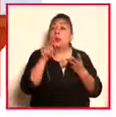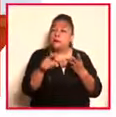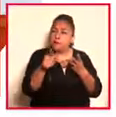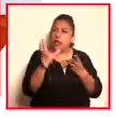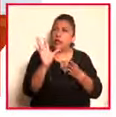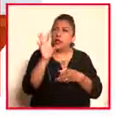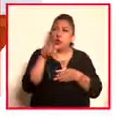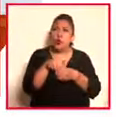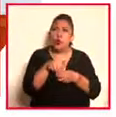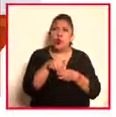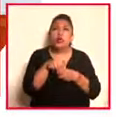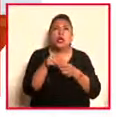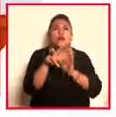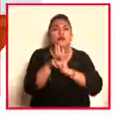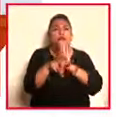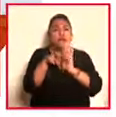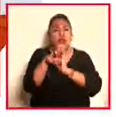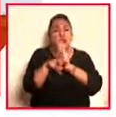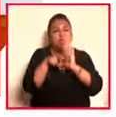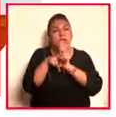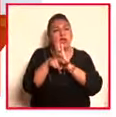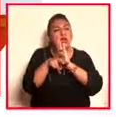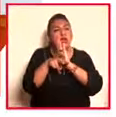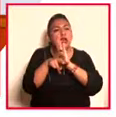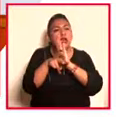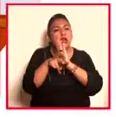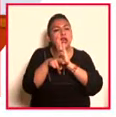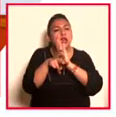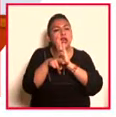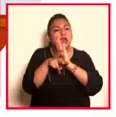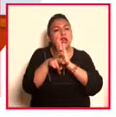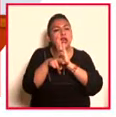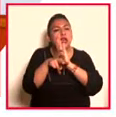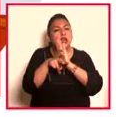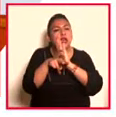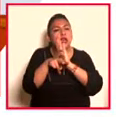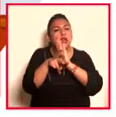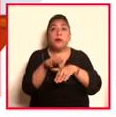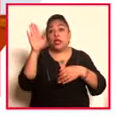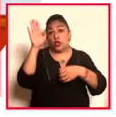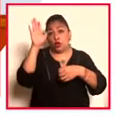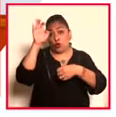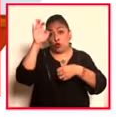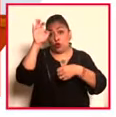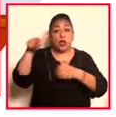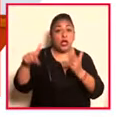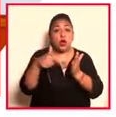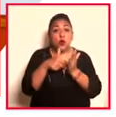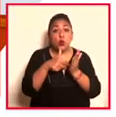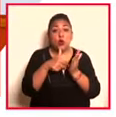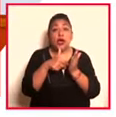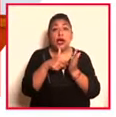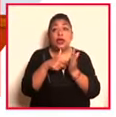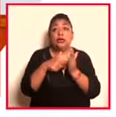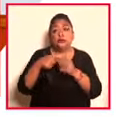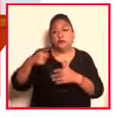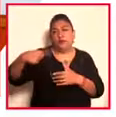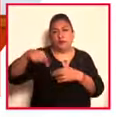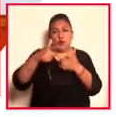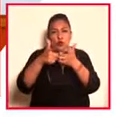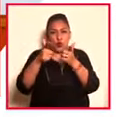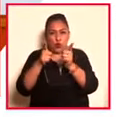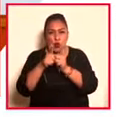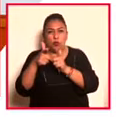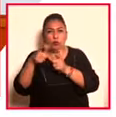incluyendo cápsulas sobre la cultura de los lugares de donde estos grupos están